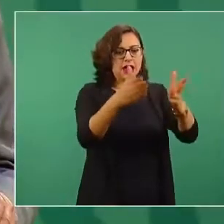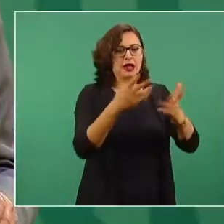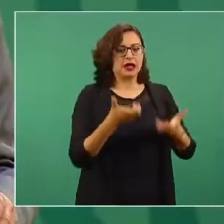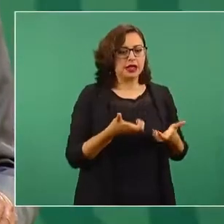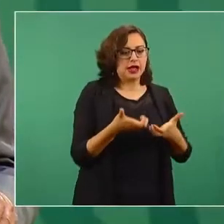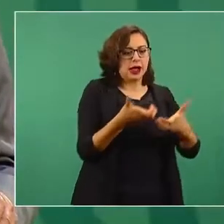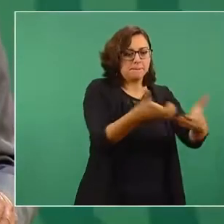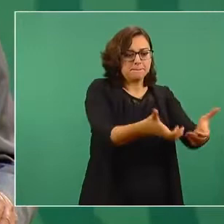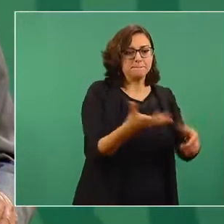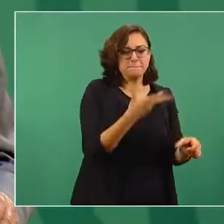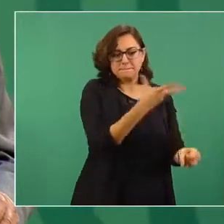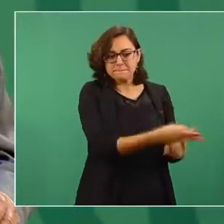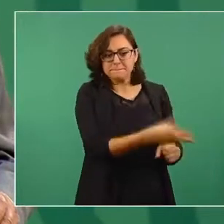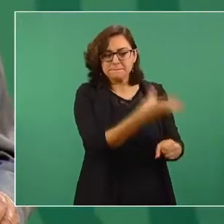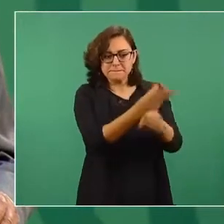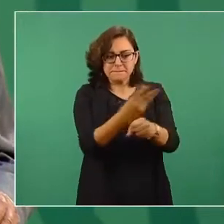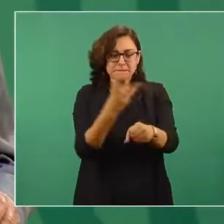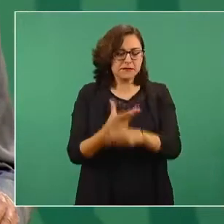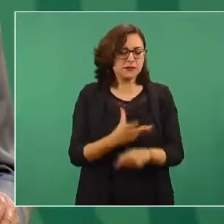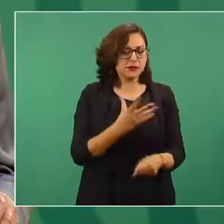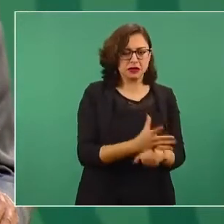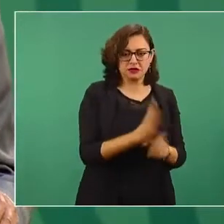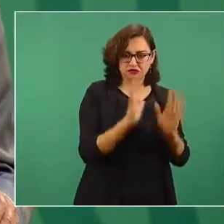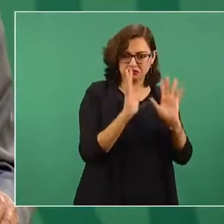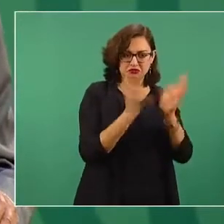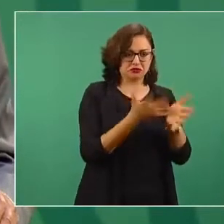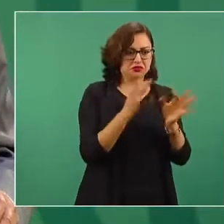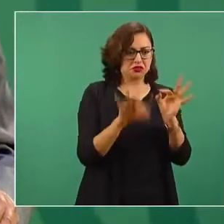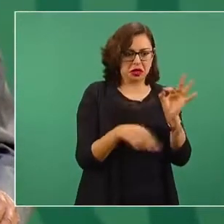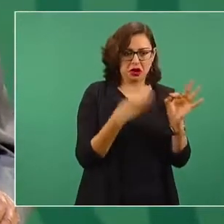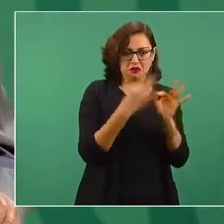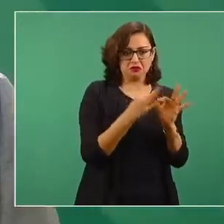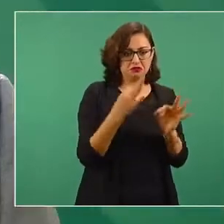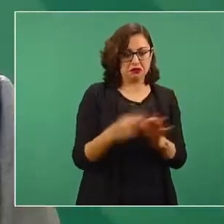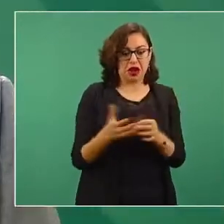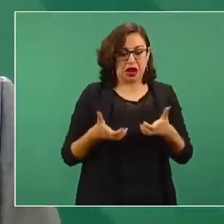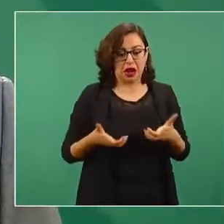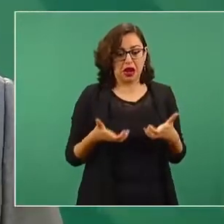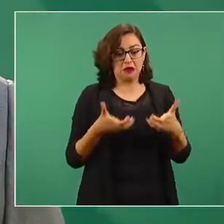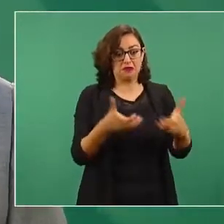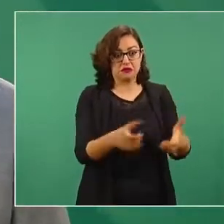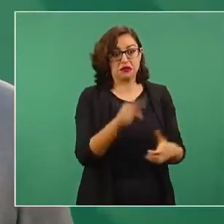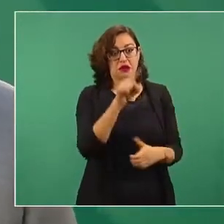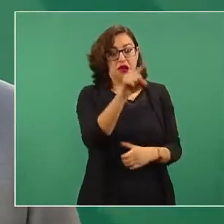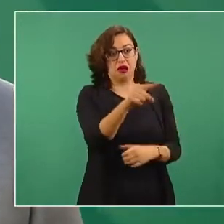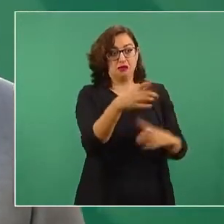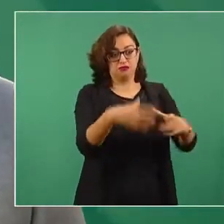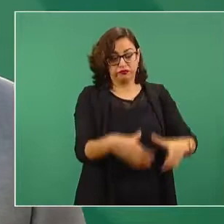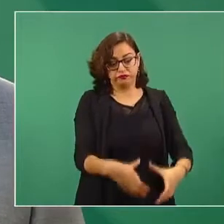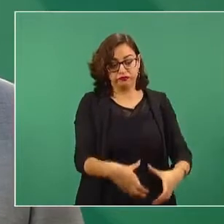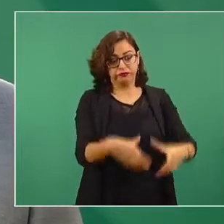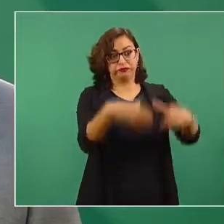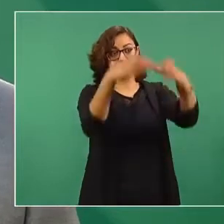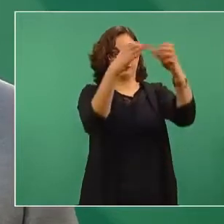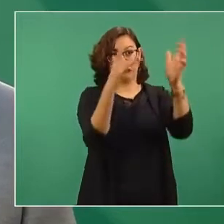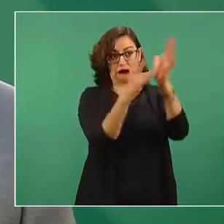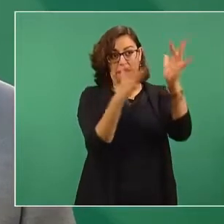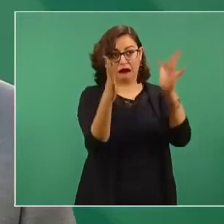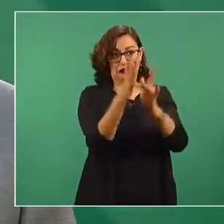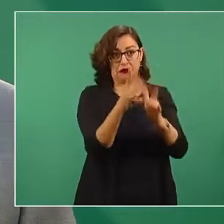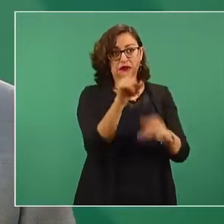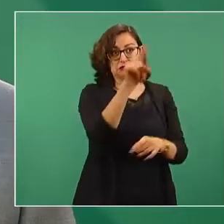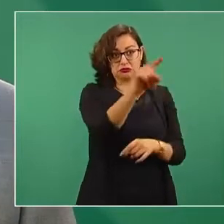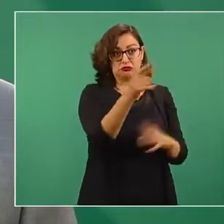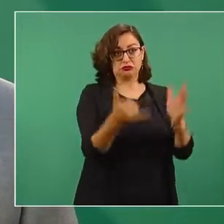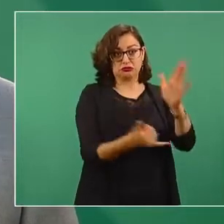o caminos que van a un Cristo que está en lo alto, que hicieron los